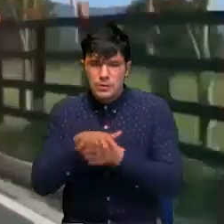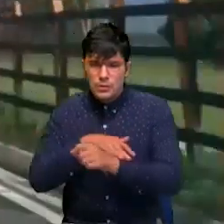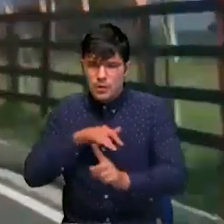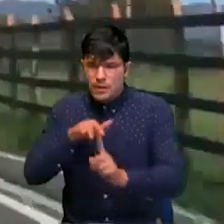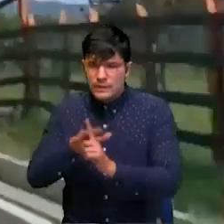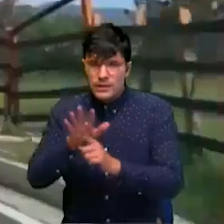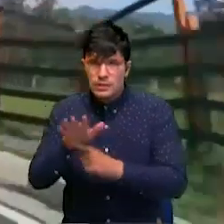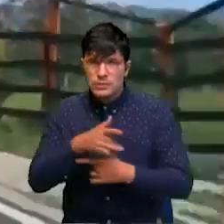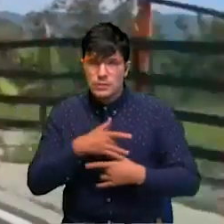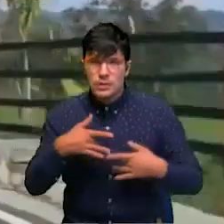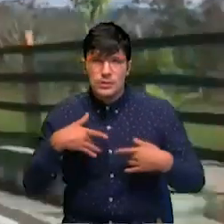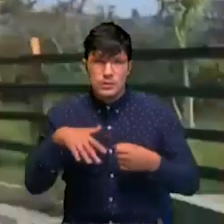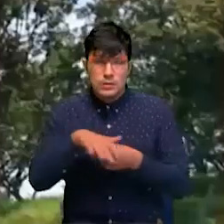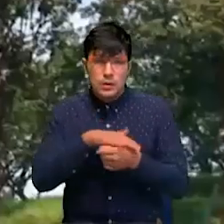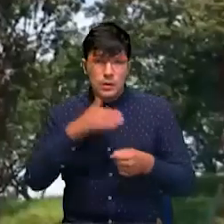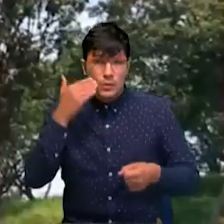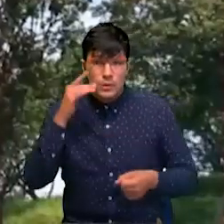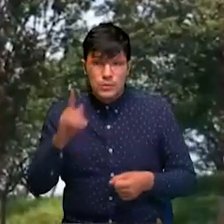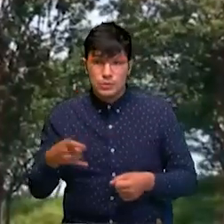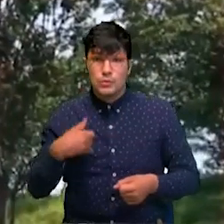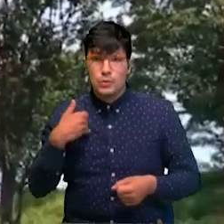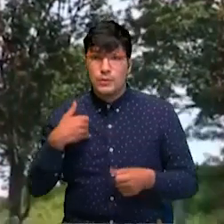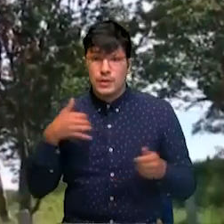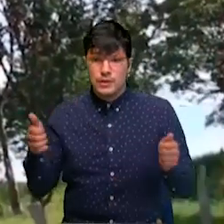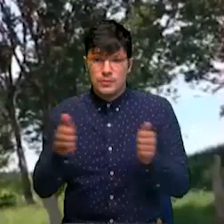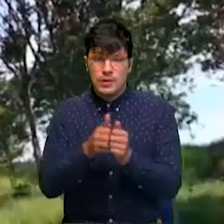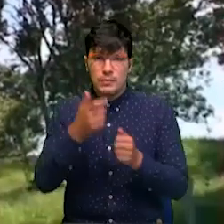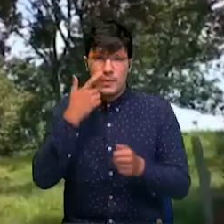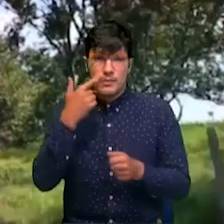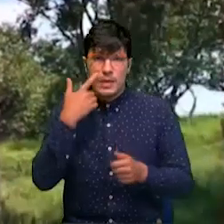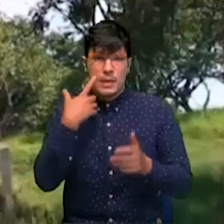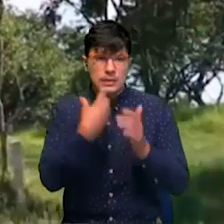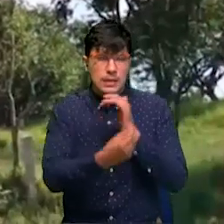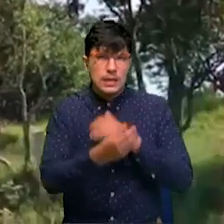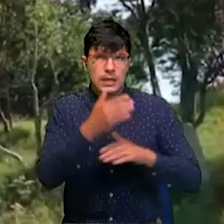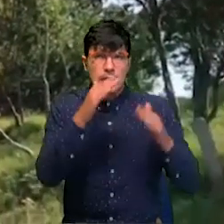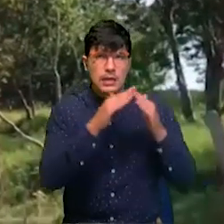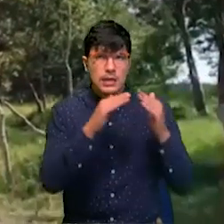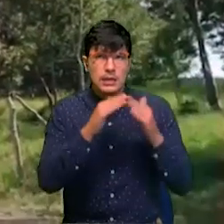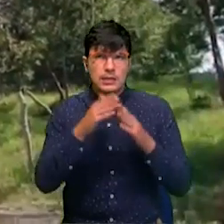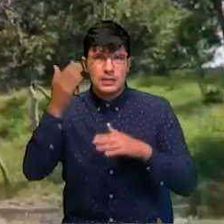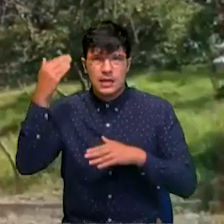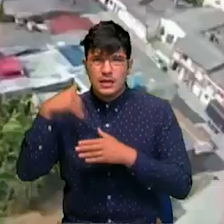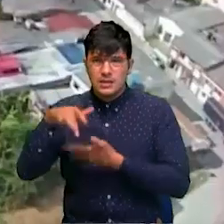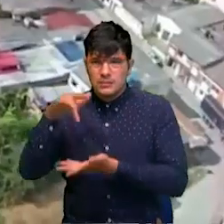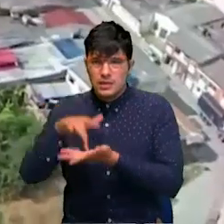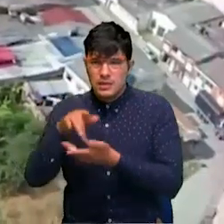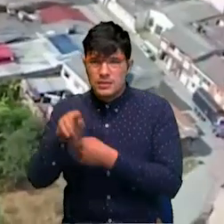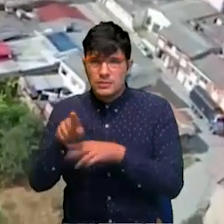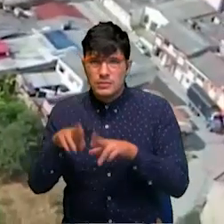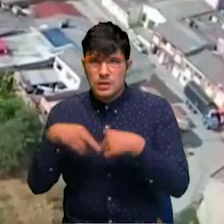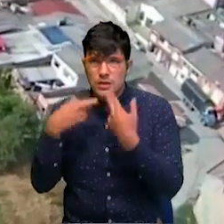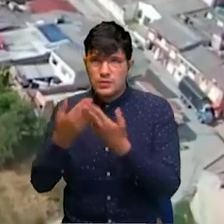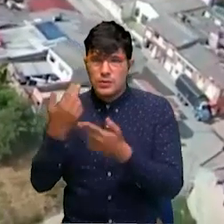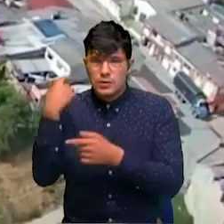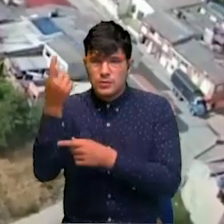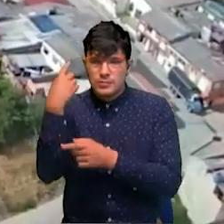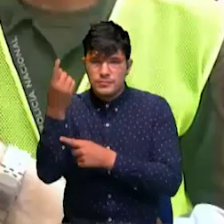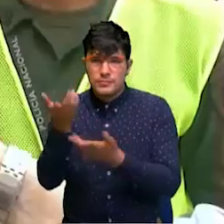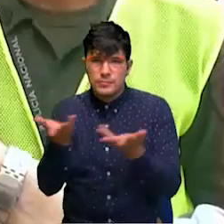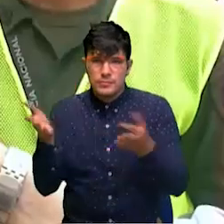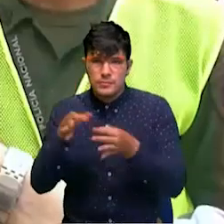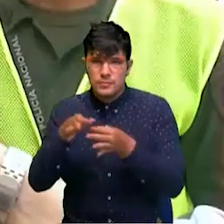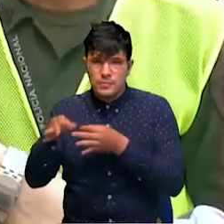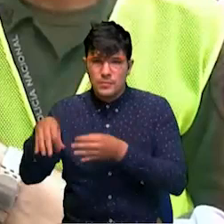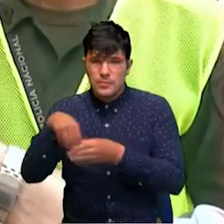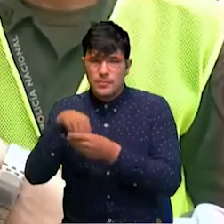el hecho se presentó cuando la joven y su padre salían para su casa luego de participar de una reunión política en el pueblo